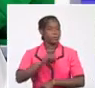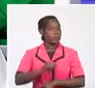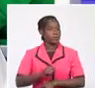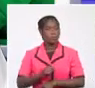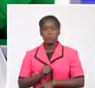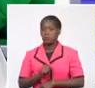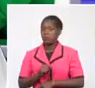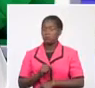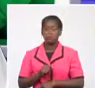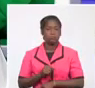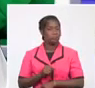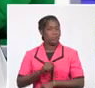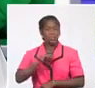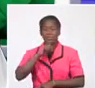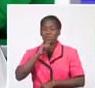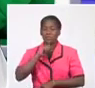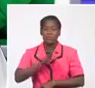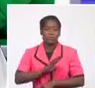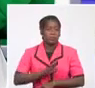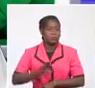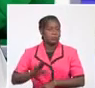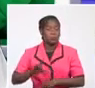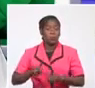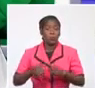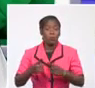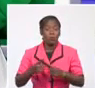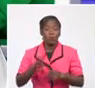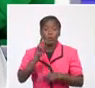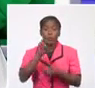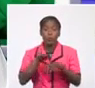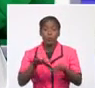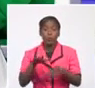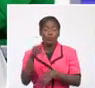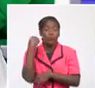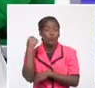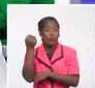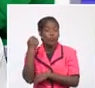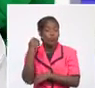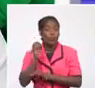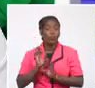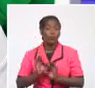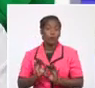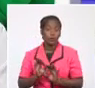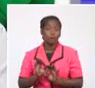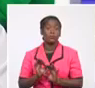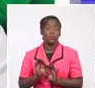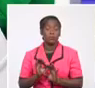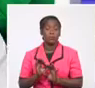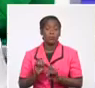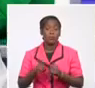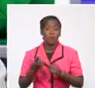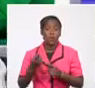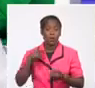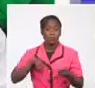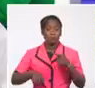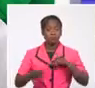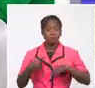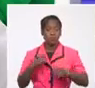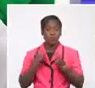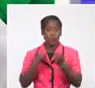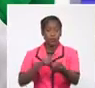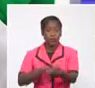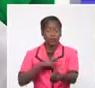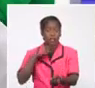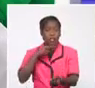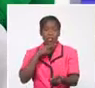no son suficientemente efectivas para incrementar el número de anticuerpos y para poder